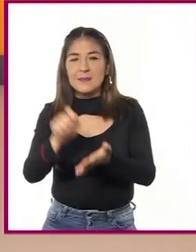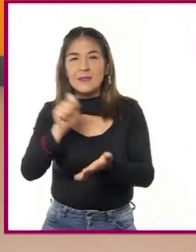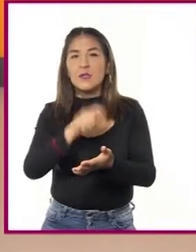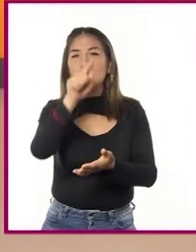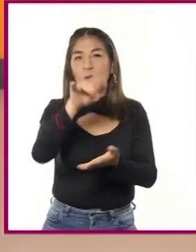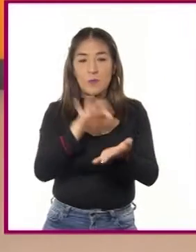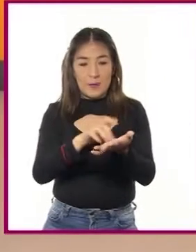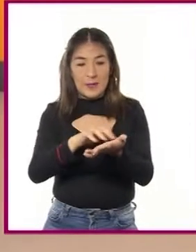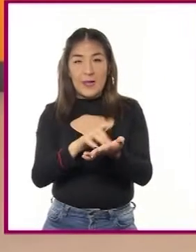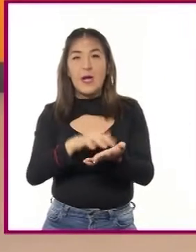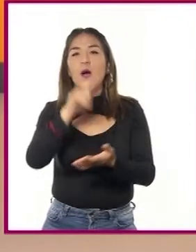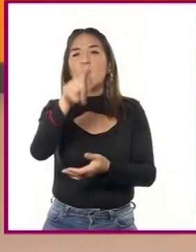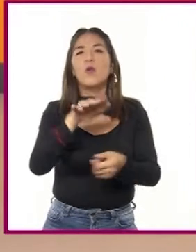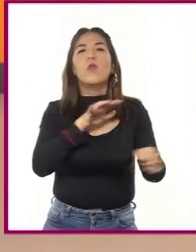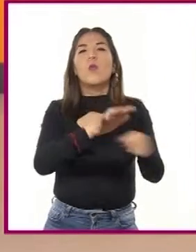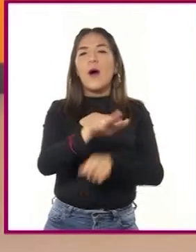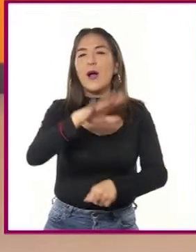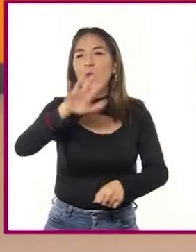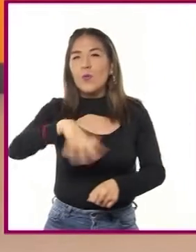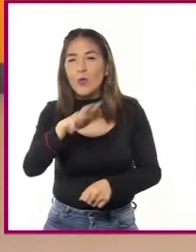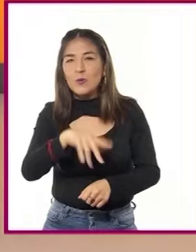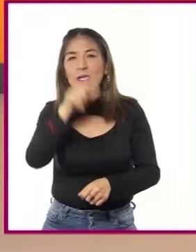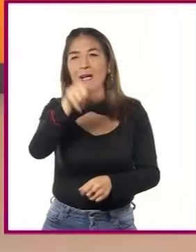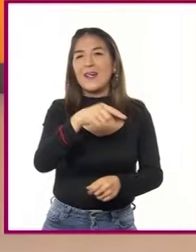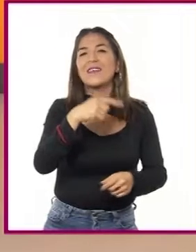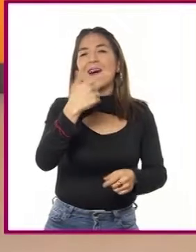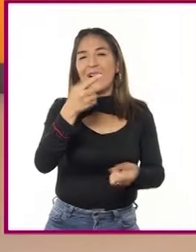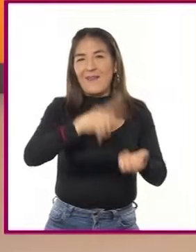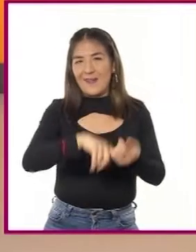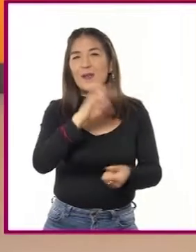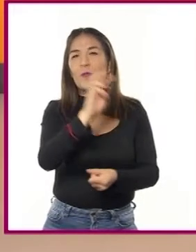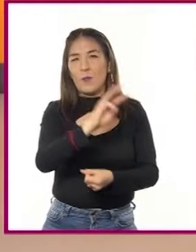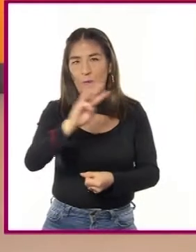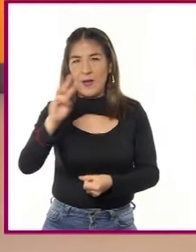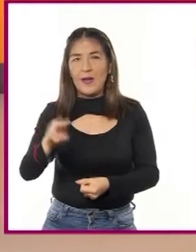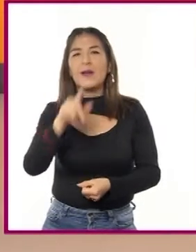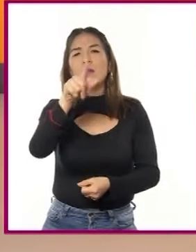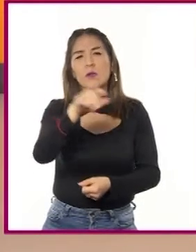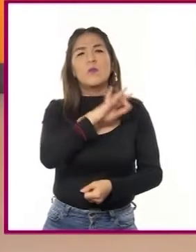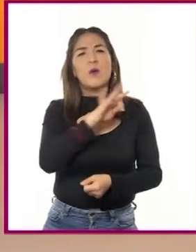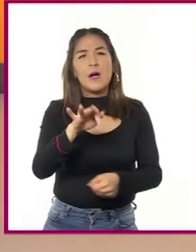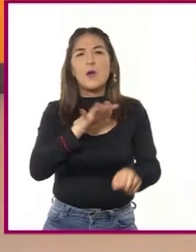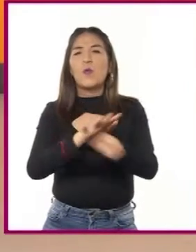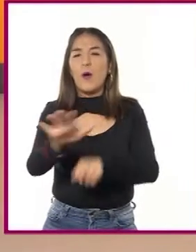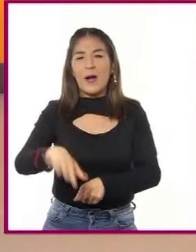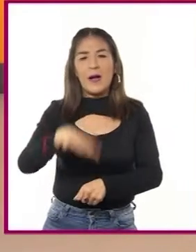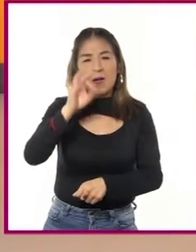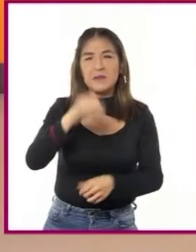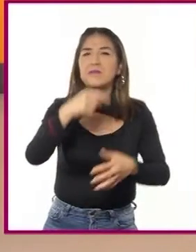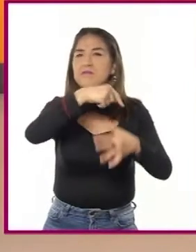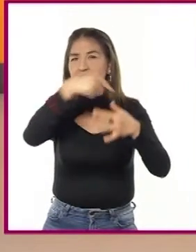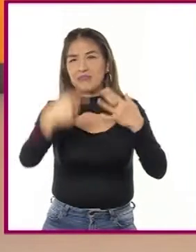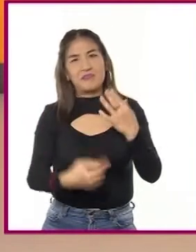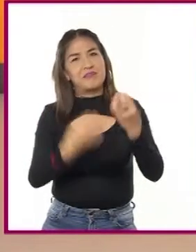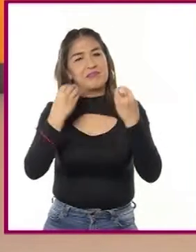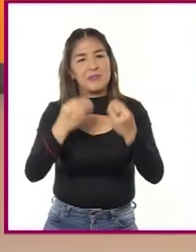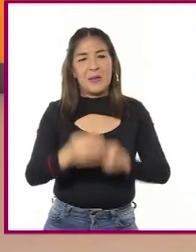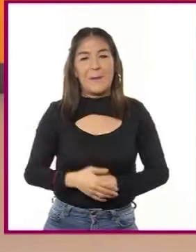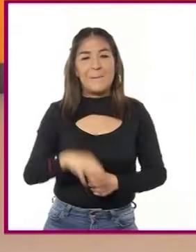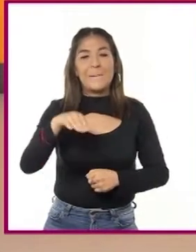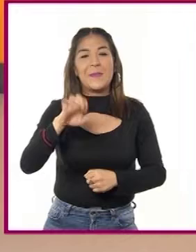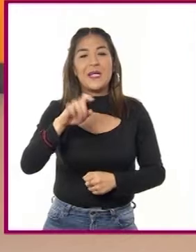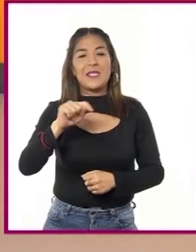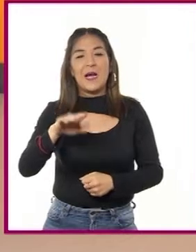dispositivo herramientas de búsqueda. Descubrirán que existen muchísimas opciones de buscadores,